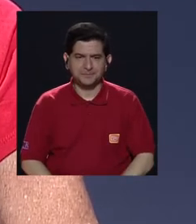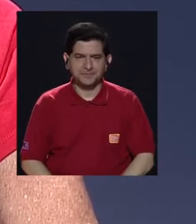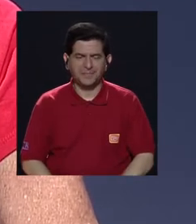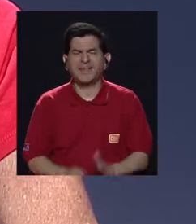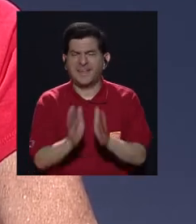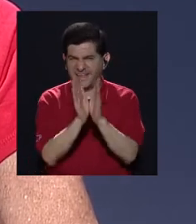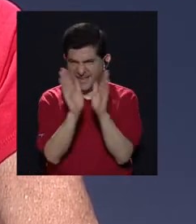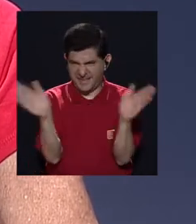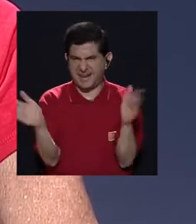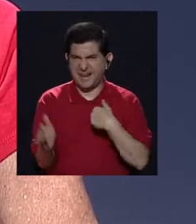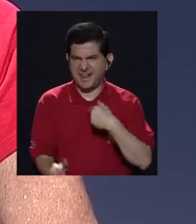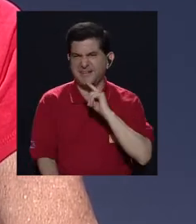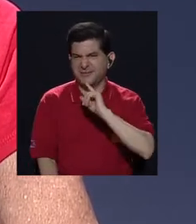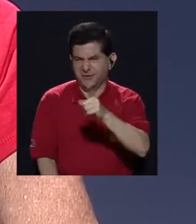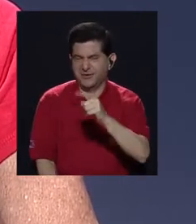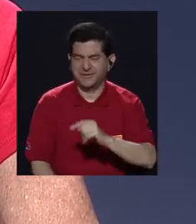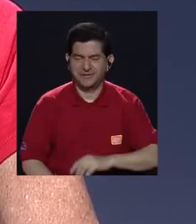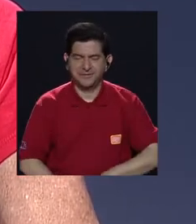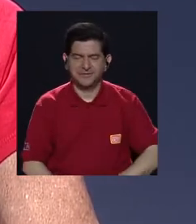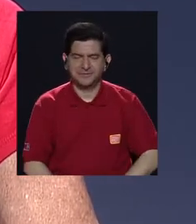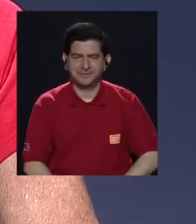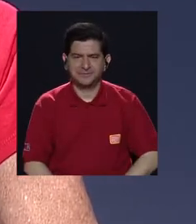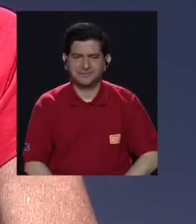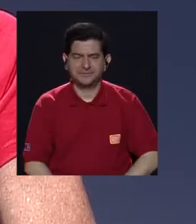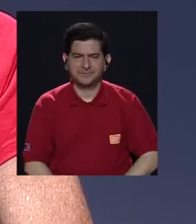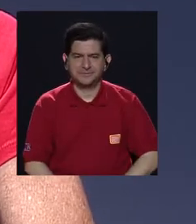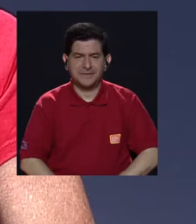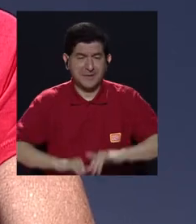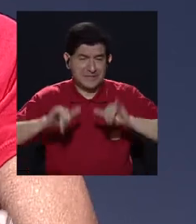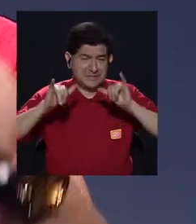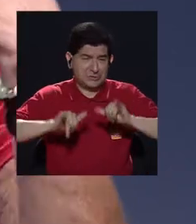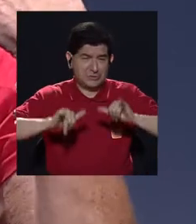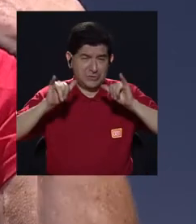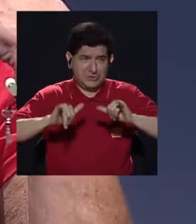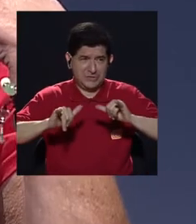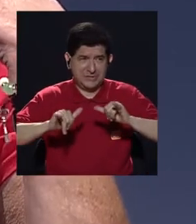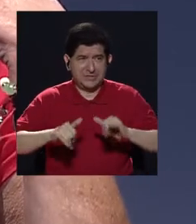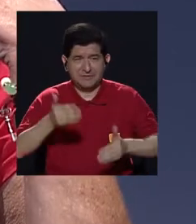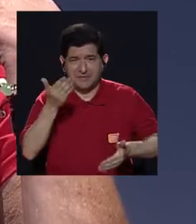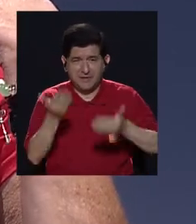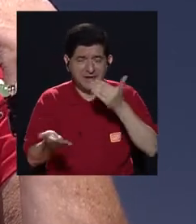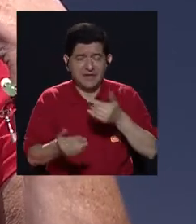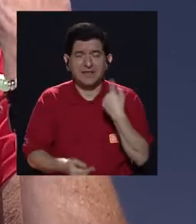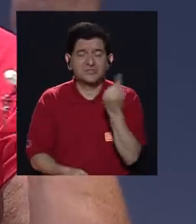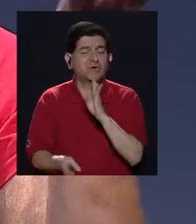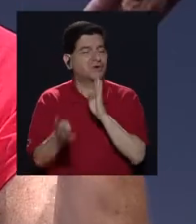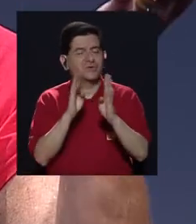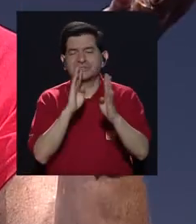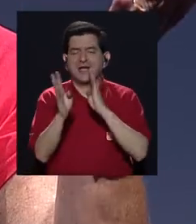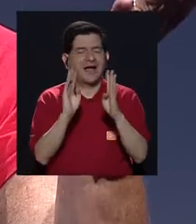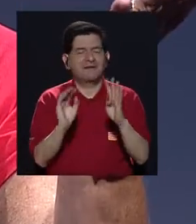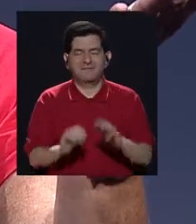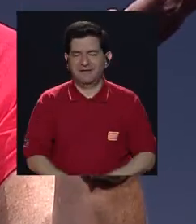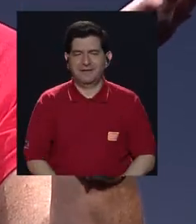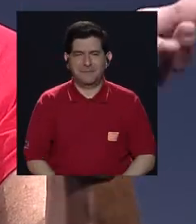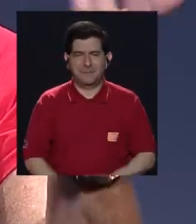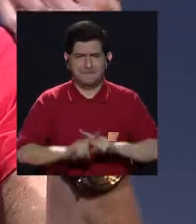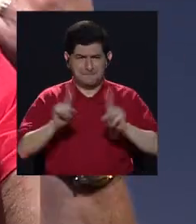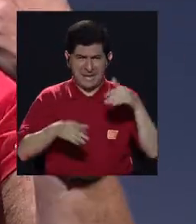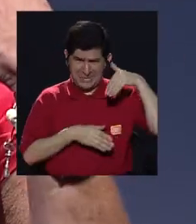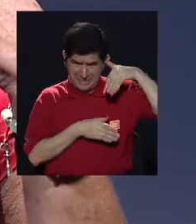en general le podría decir que la sostenibilidad está aquí de la boca para forma